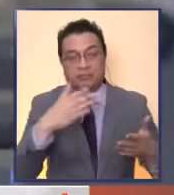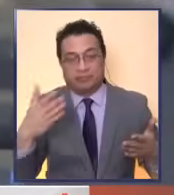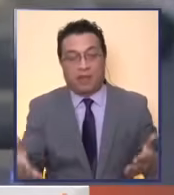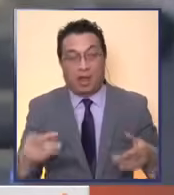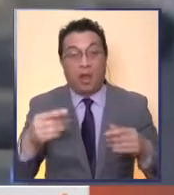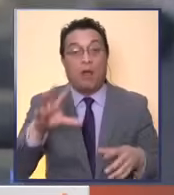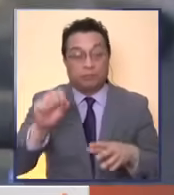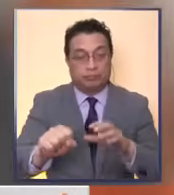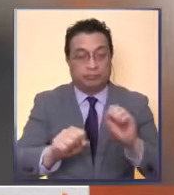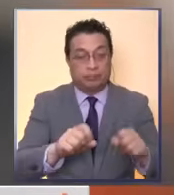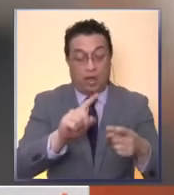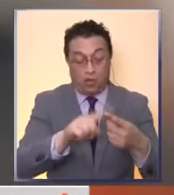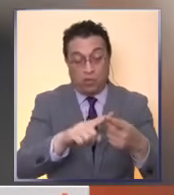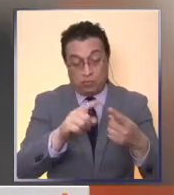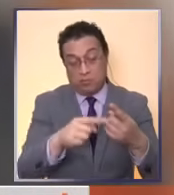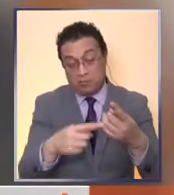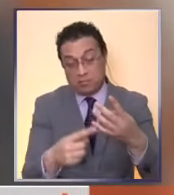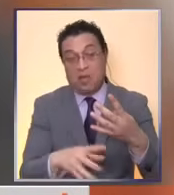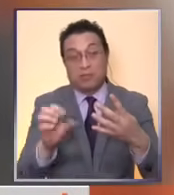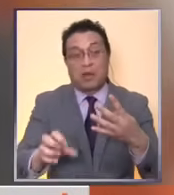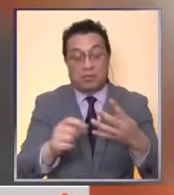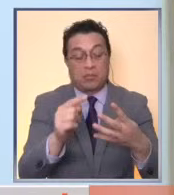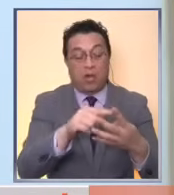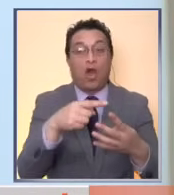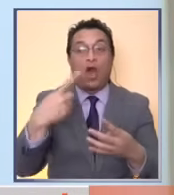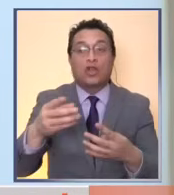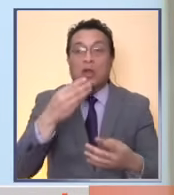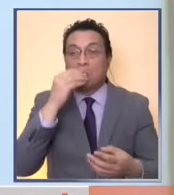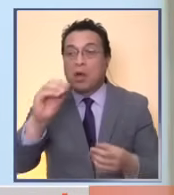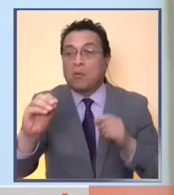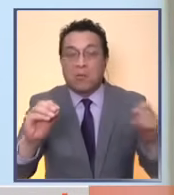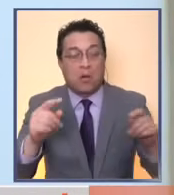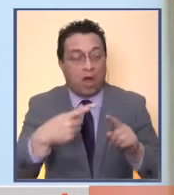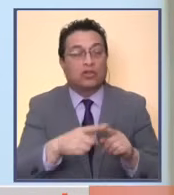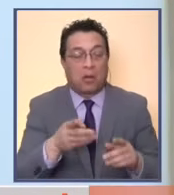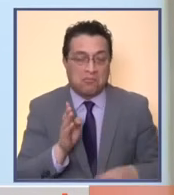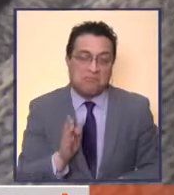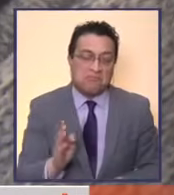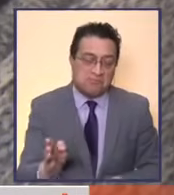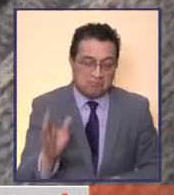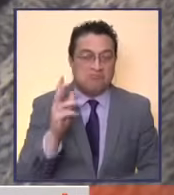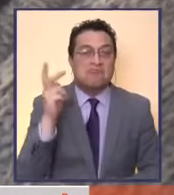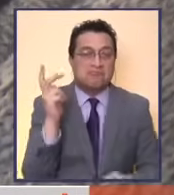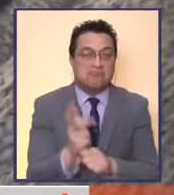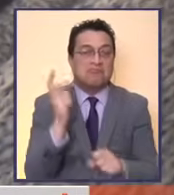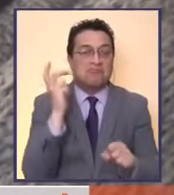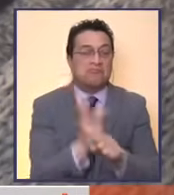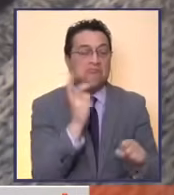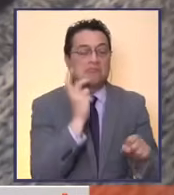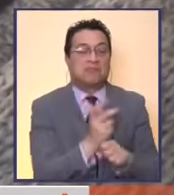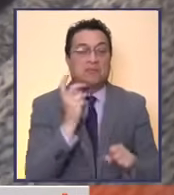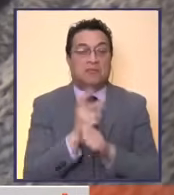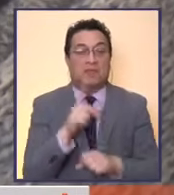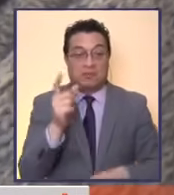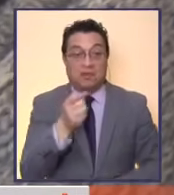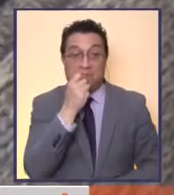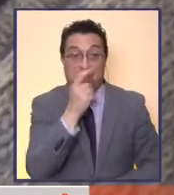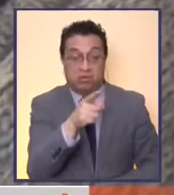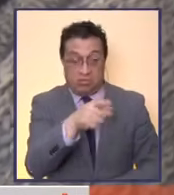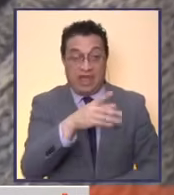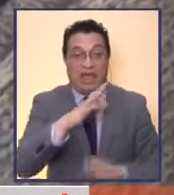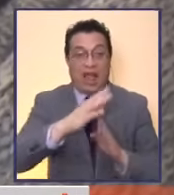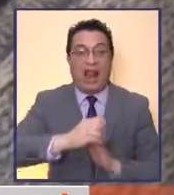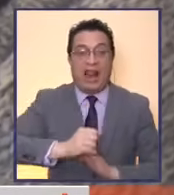cayendo, él podía estar en la calle, podía llamar a otras personas y así podía seguir delinquiendo. Por eso algunos lo acusaron de ser el líder